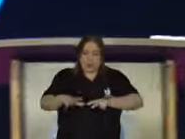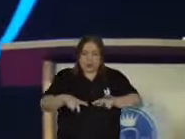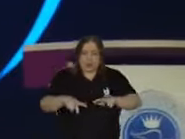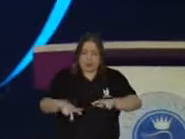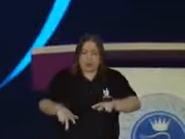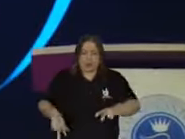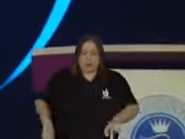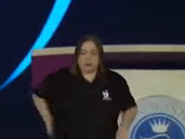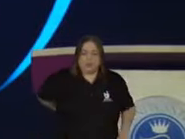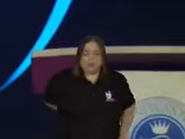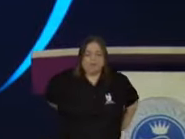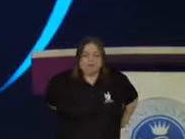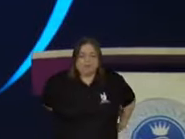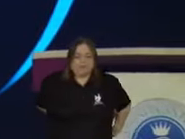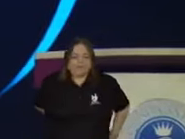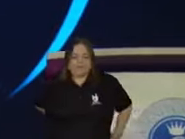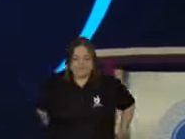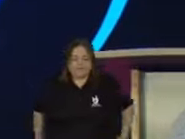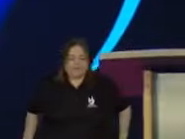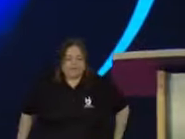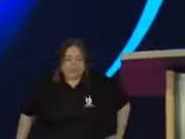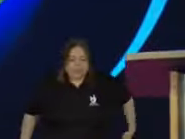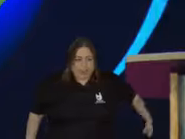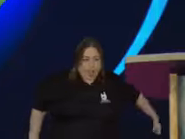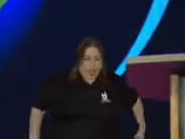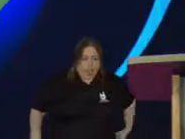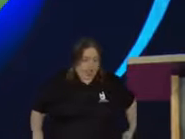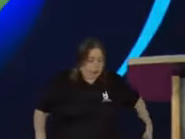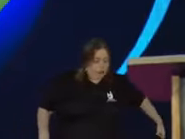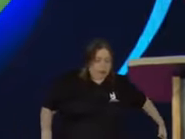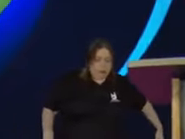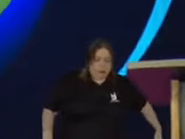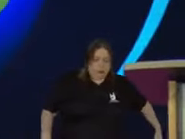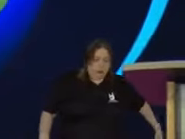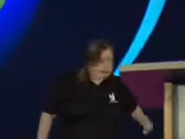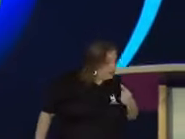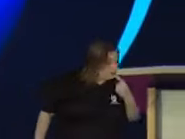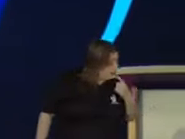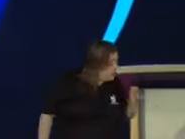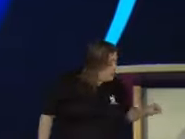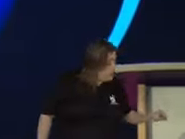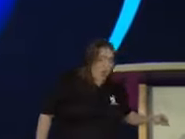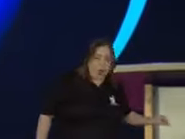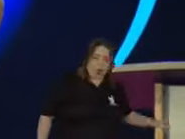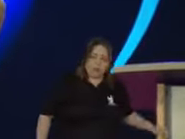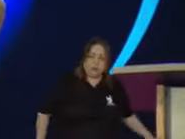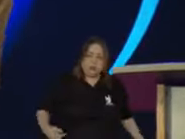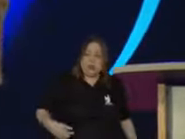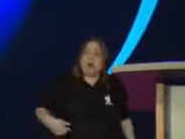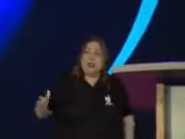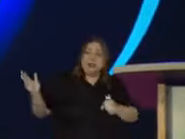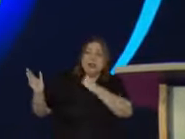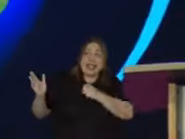¡voy! Momentito, ¿a dónde te crees que vas? No, es que el Señor me habla, el Señor me llama, el